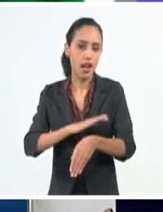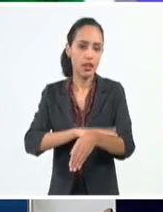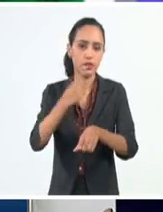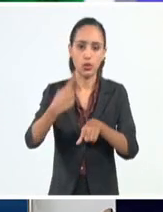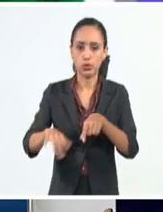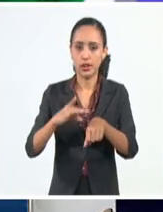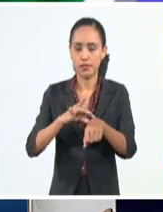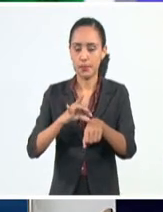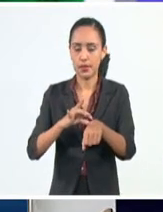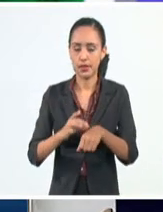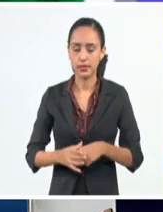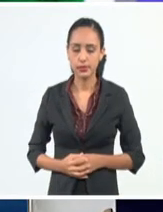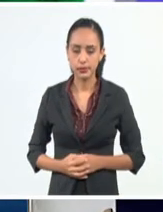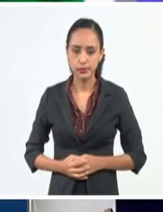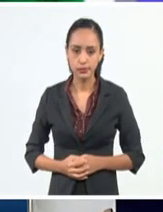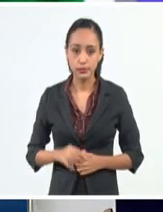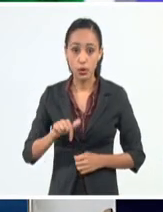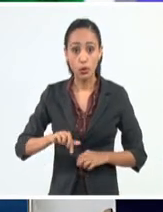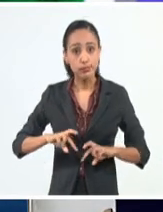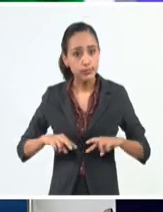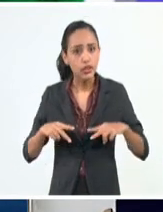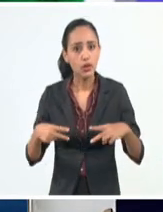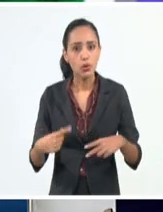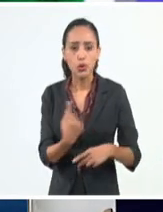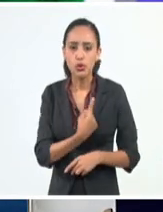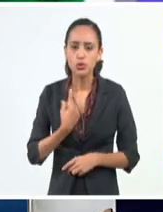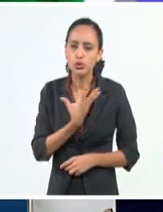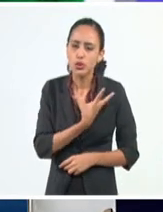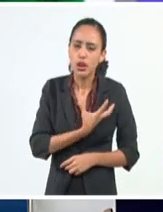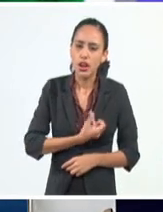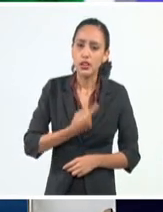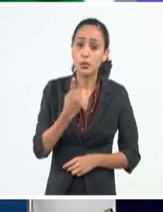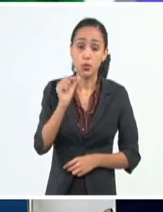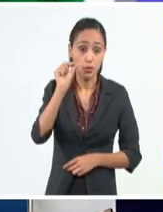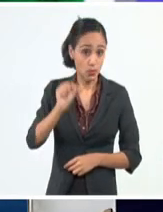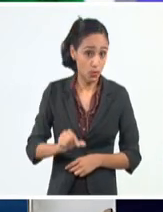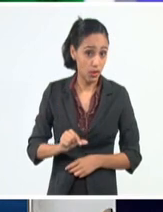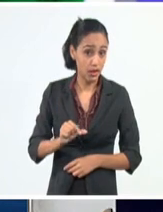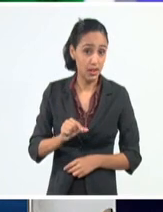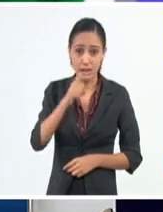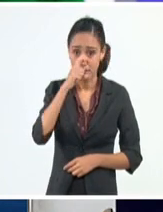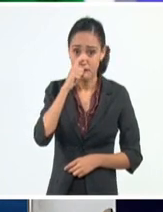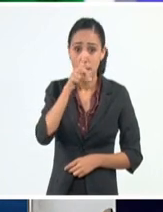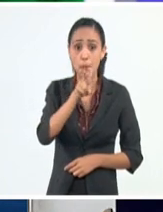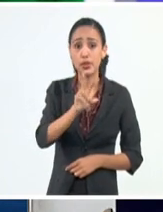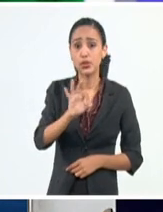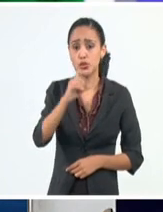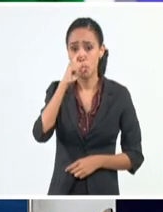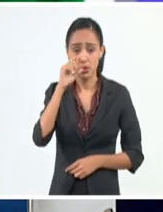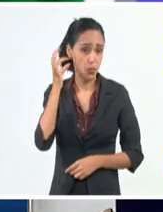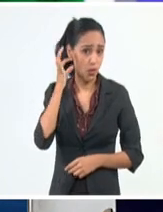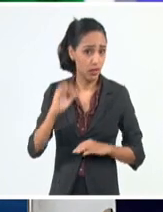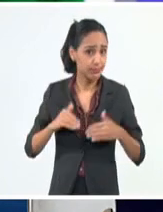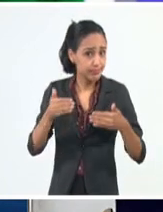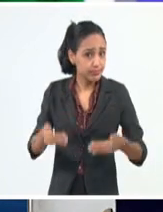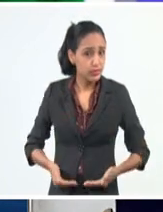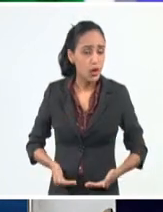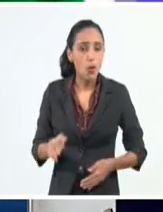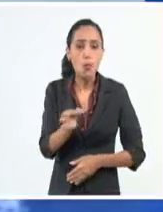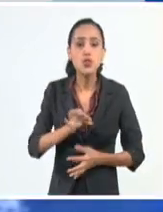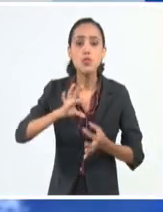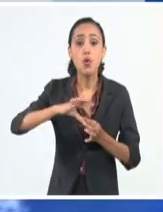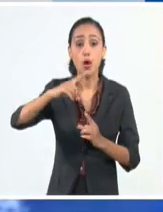Hoy nuevamente tenemos que lamentar el fallecimiento de una gestante de 28 años de edad del municipio de Guantánamo en